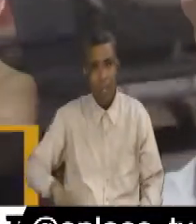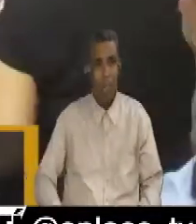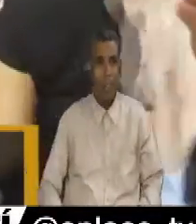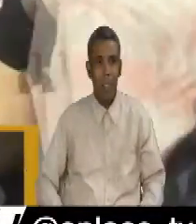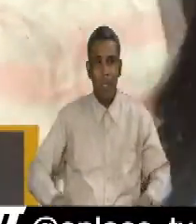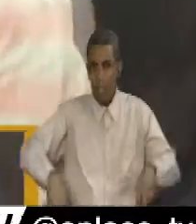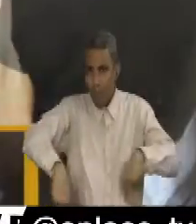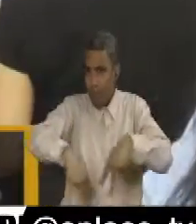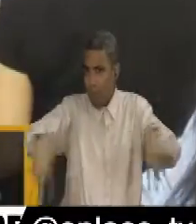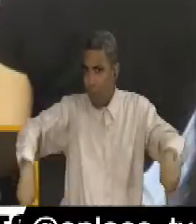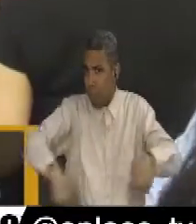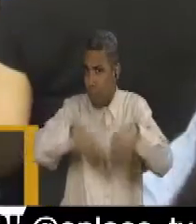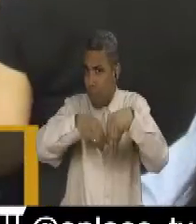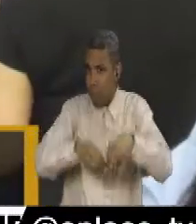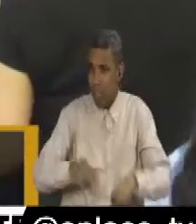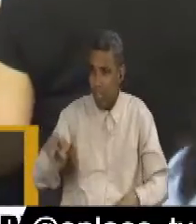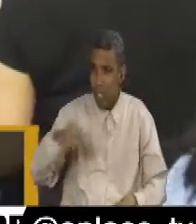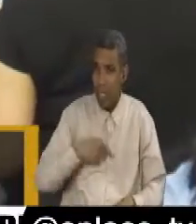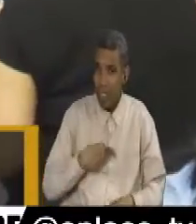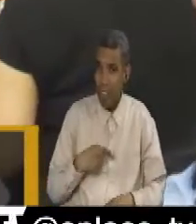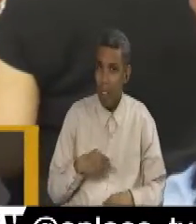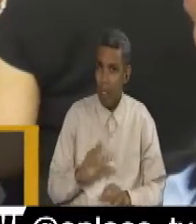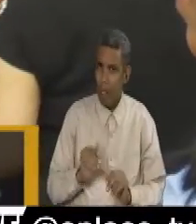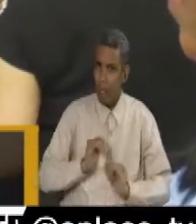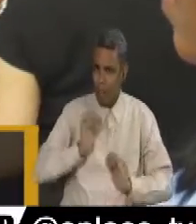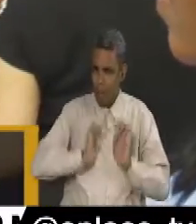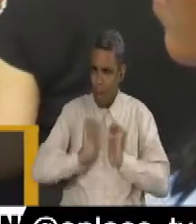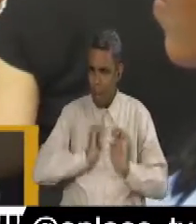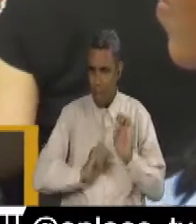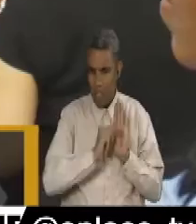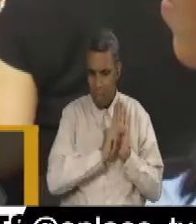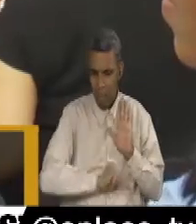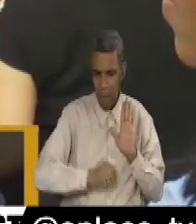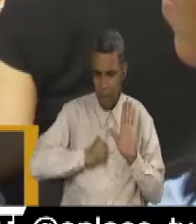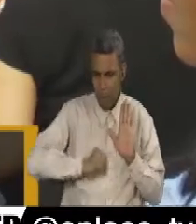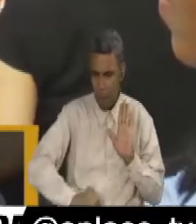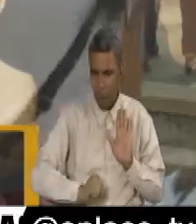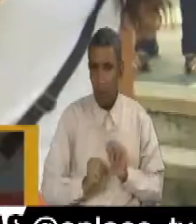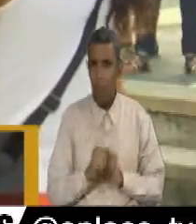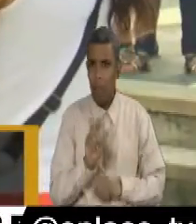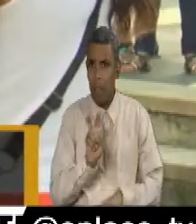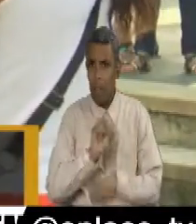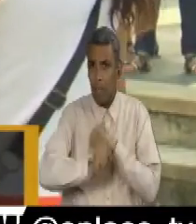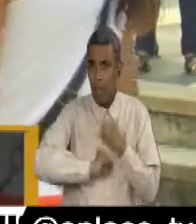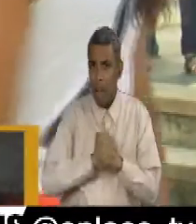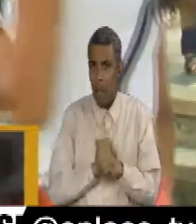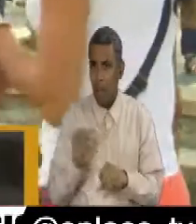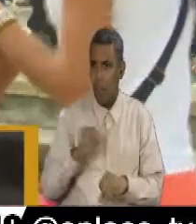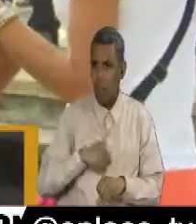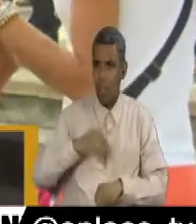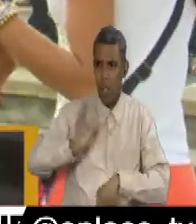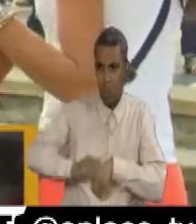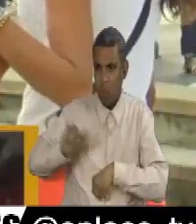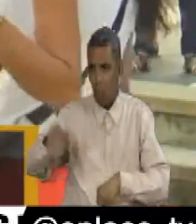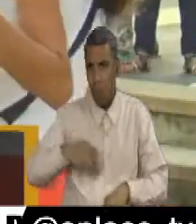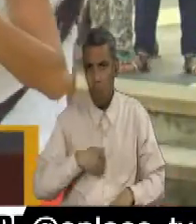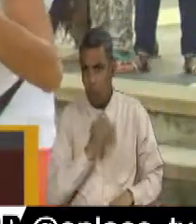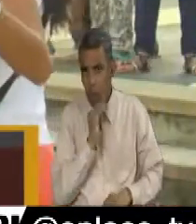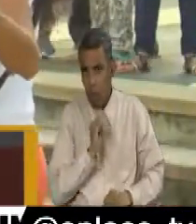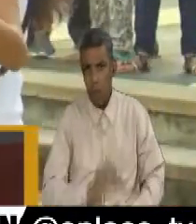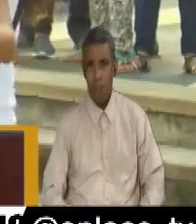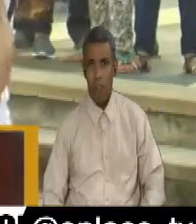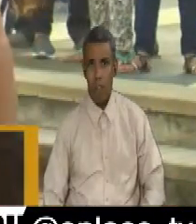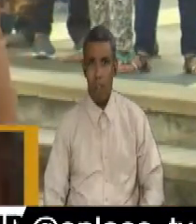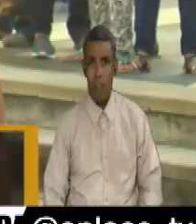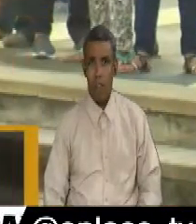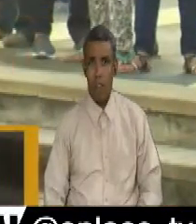que el mundo sepa que David Ravelo fue un defensor de derechos humanos que purgó una condena de forma injusta. Villalba precisamente aseguró que también seguirán